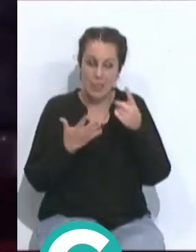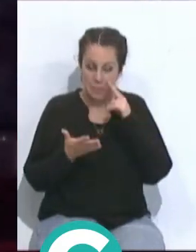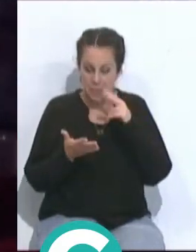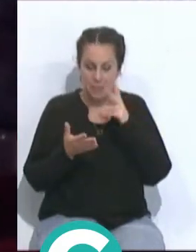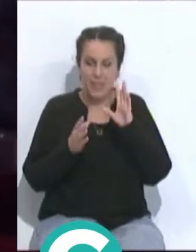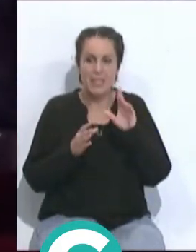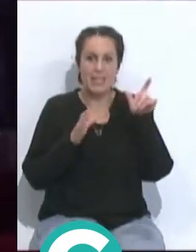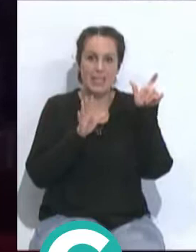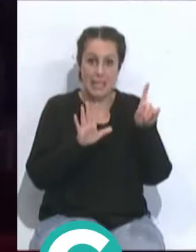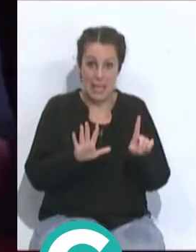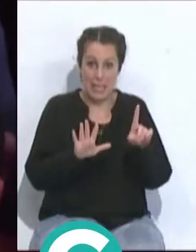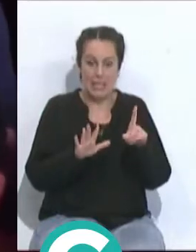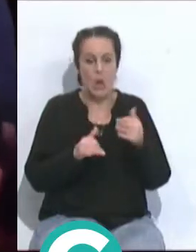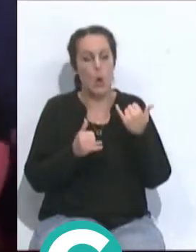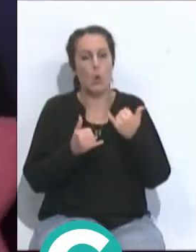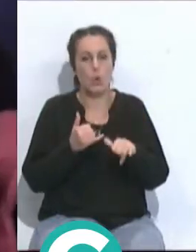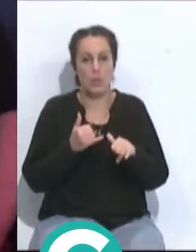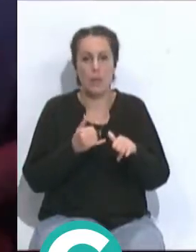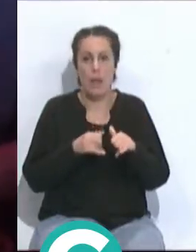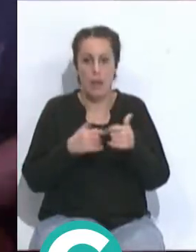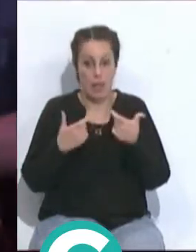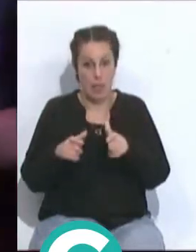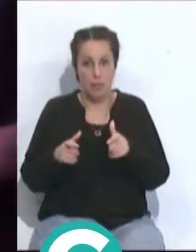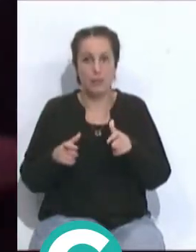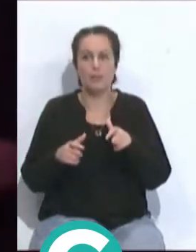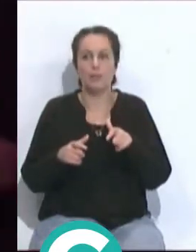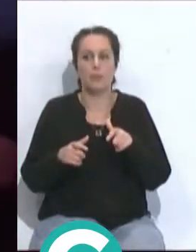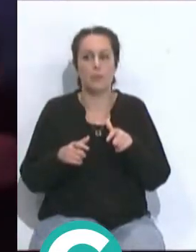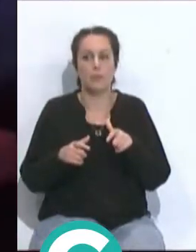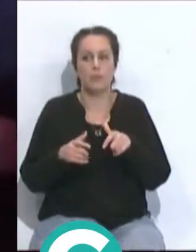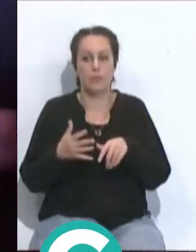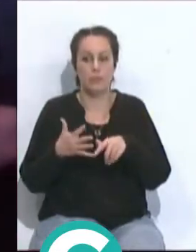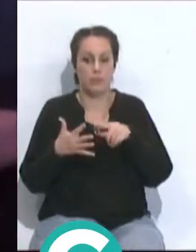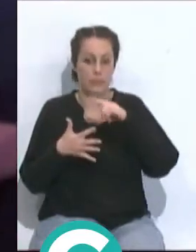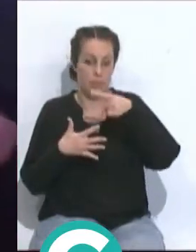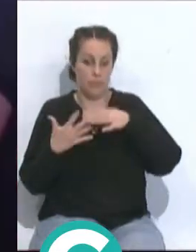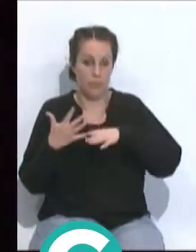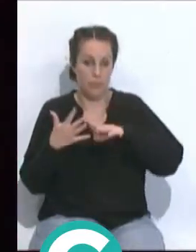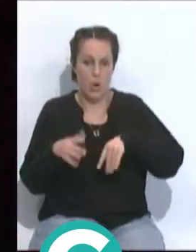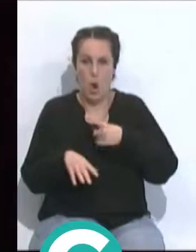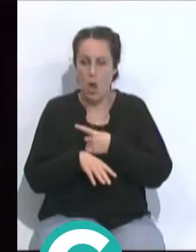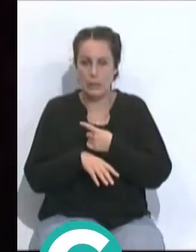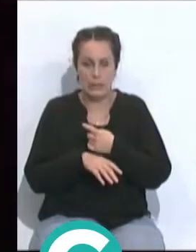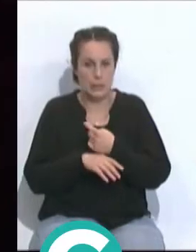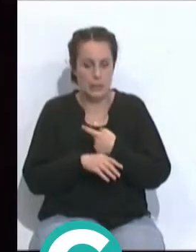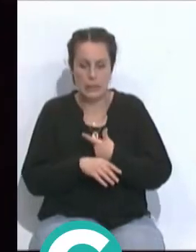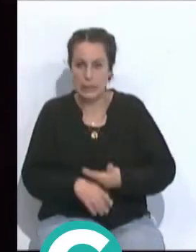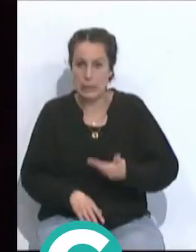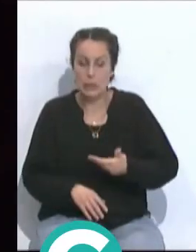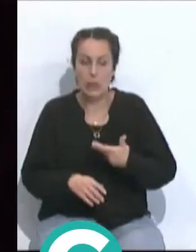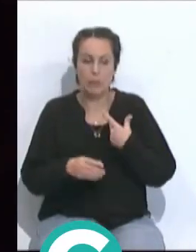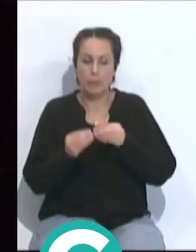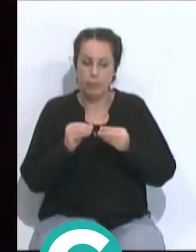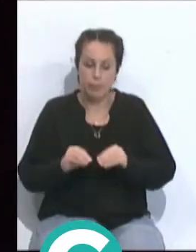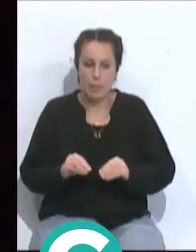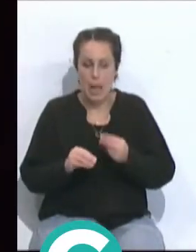Y la última parte es la de las odas elementales, que bueno, es una composición